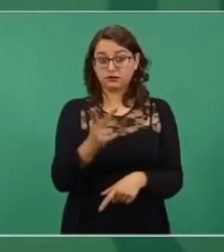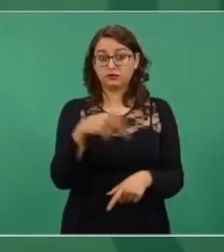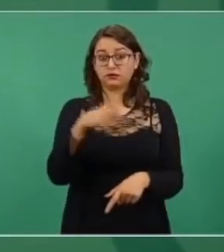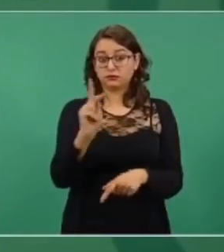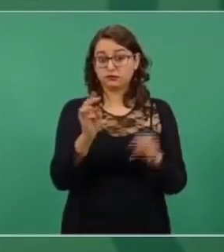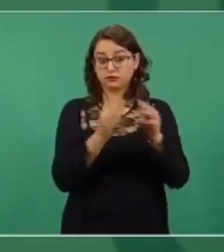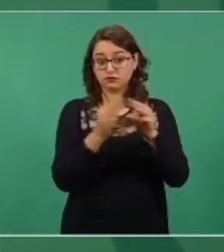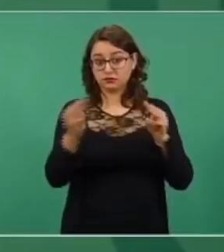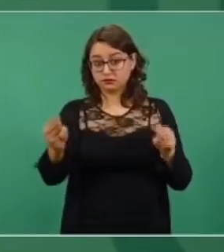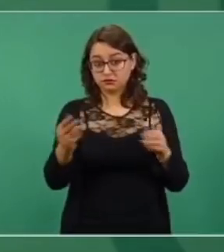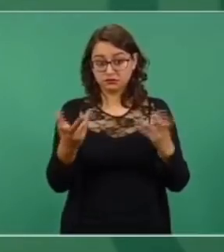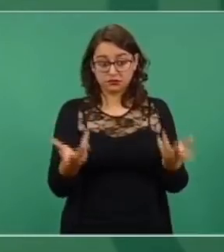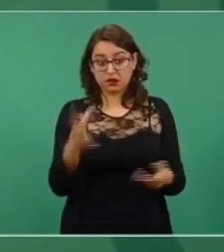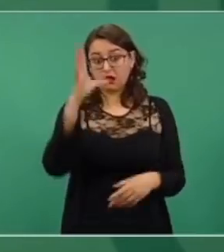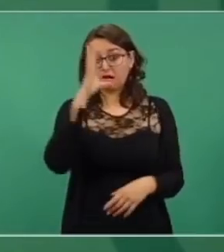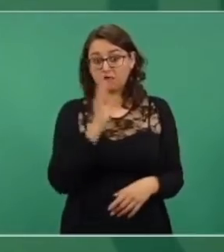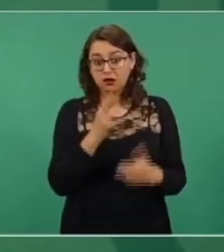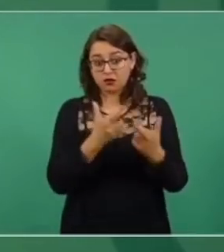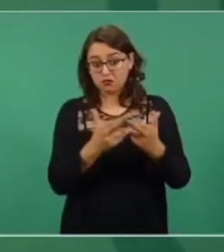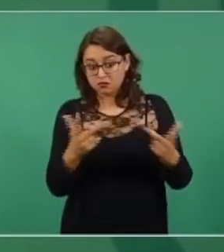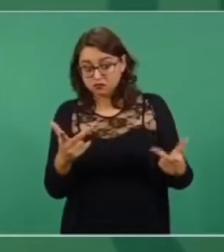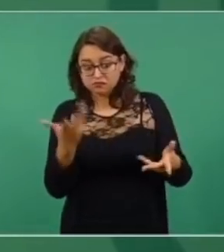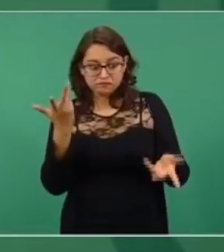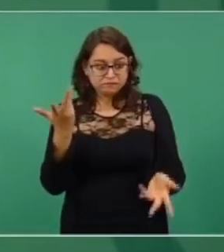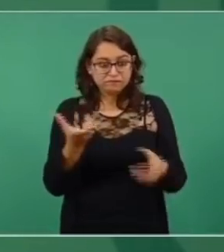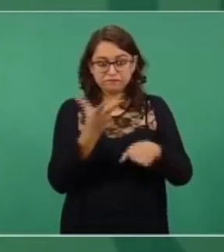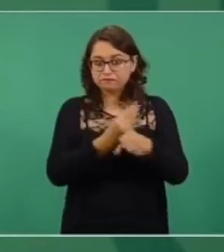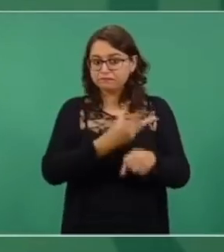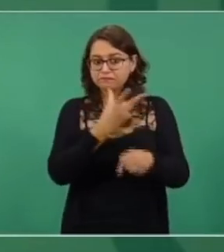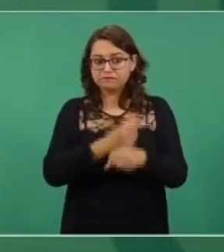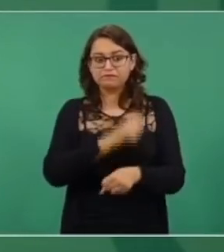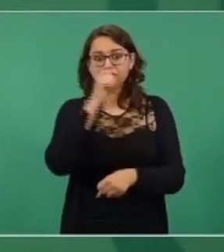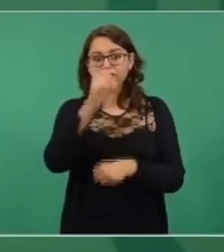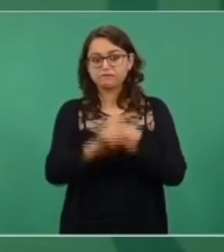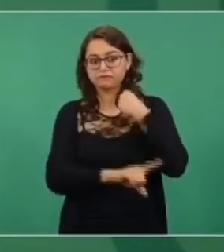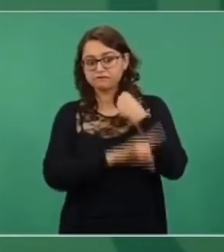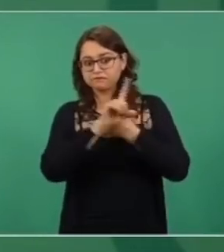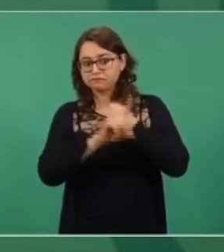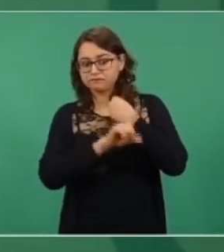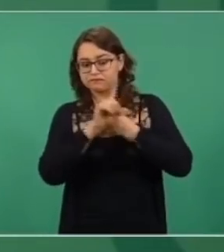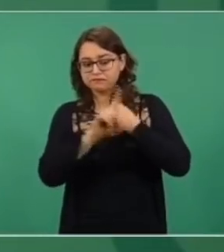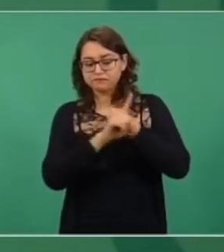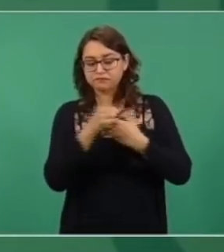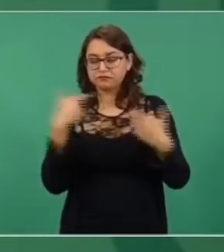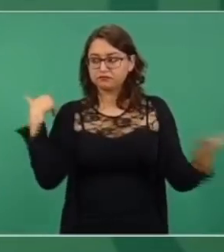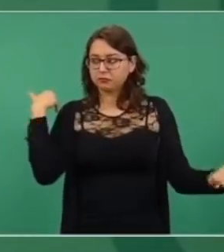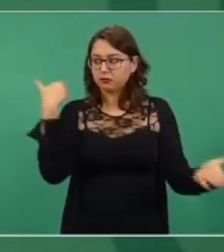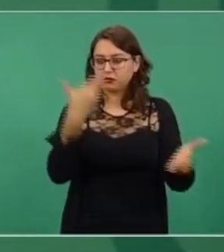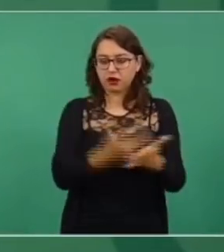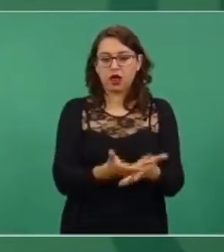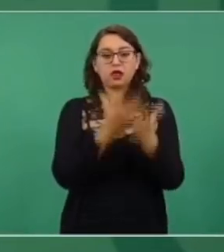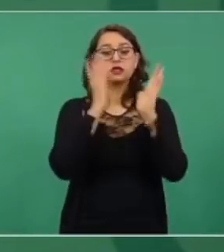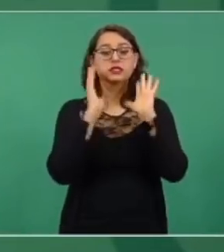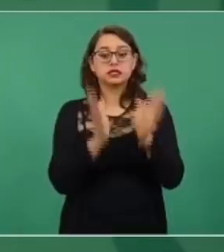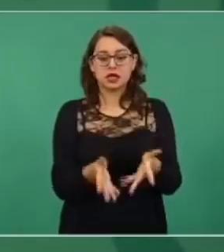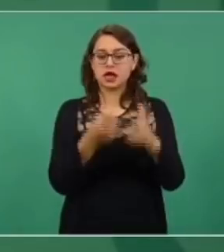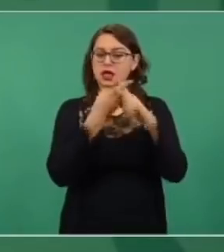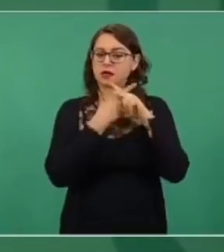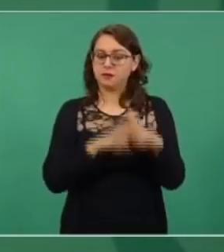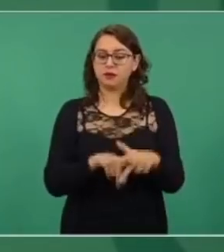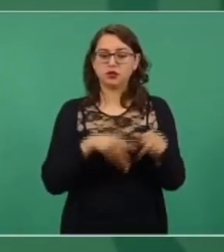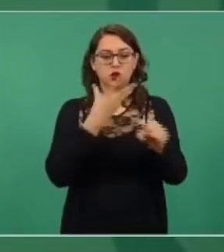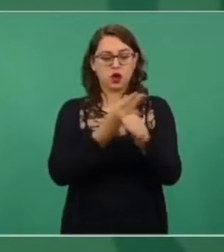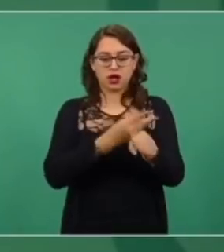kilómetros por un conflicto desde hace mucho tiempo. Ya se reiniciaron los trabajos, esto va a